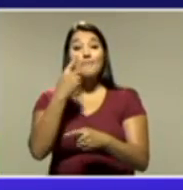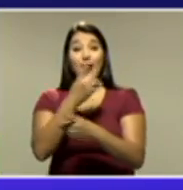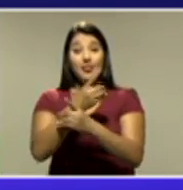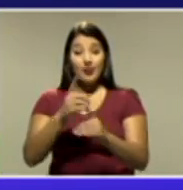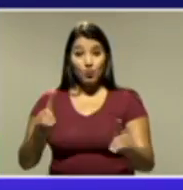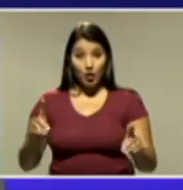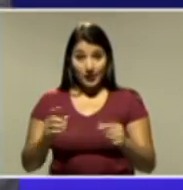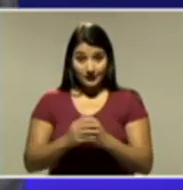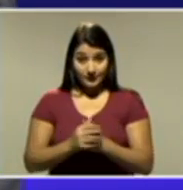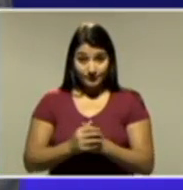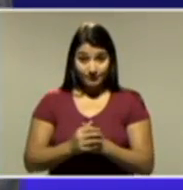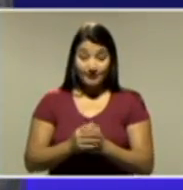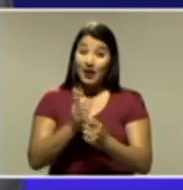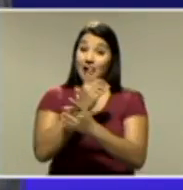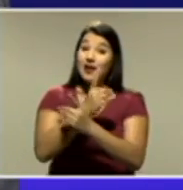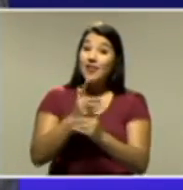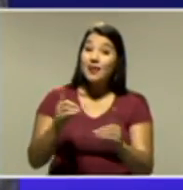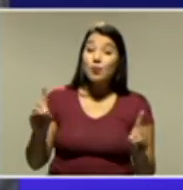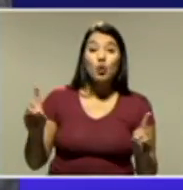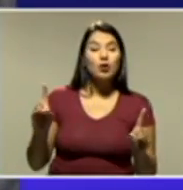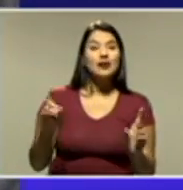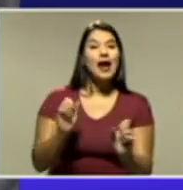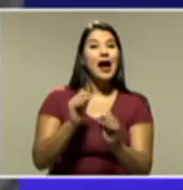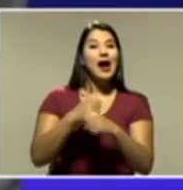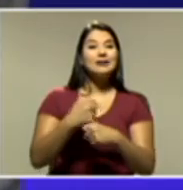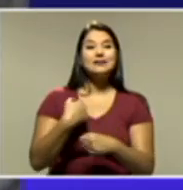la democracia es que no tenemos gobiernos vitalicios,